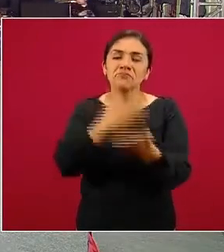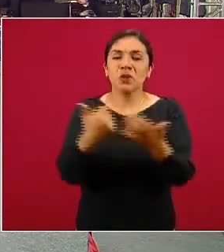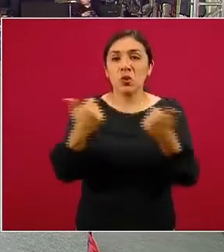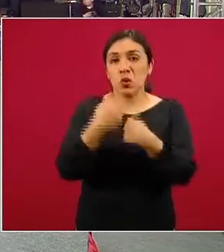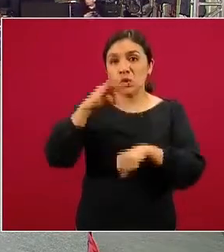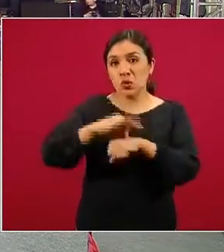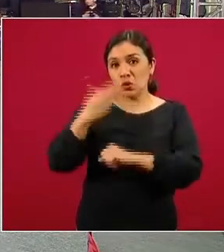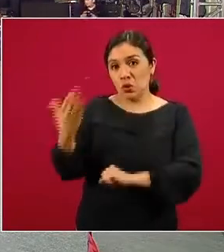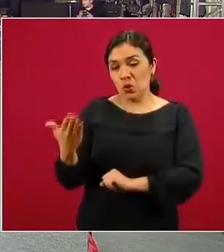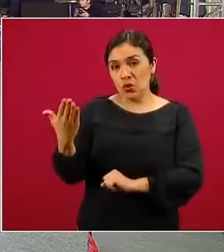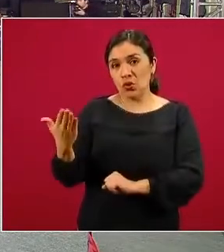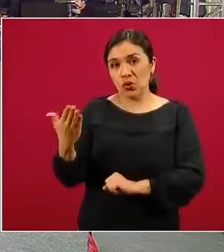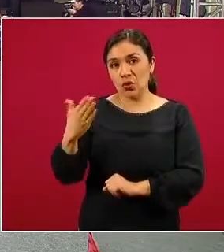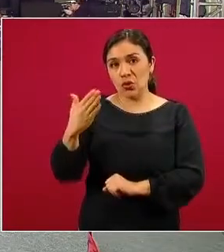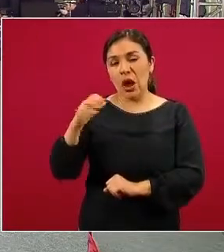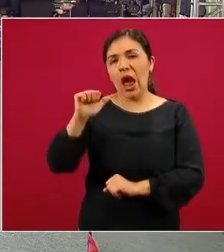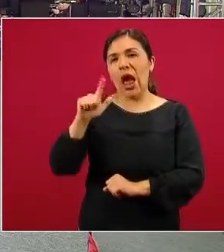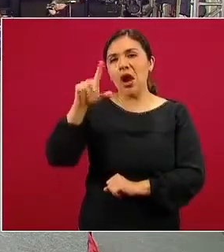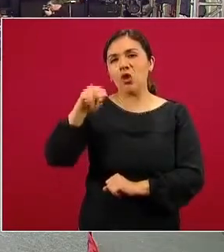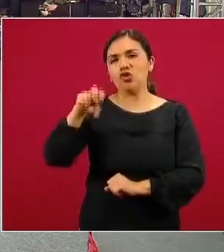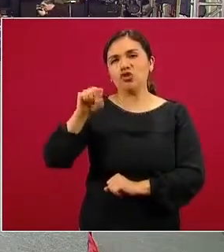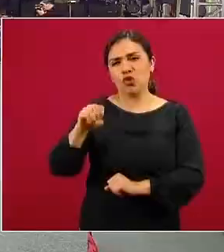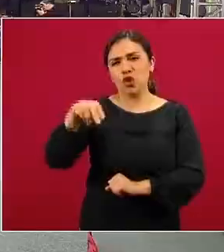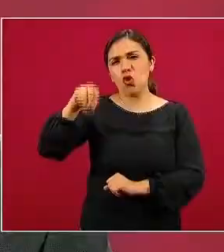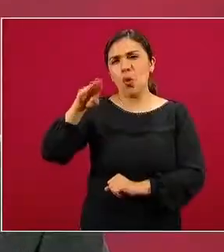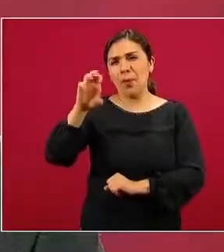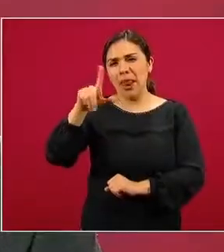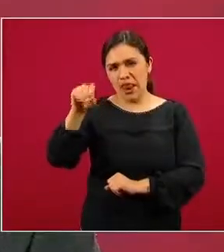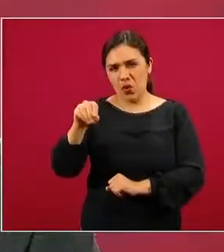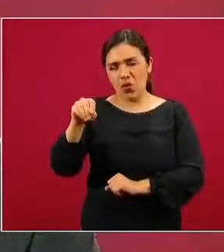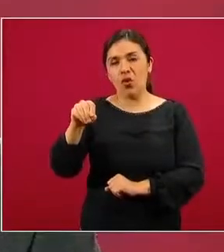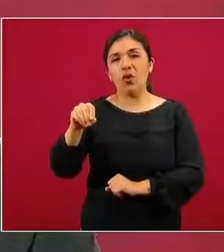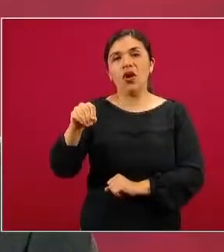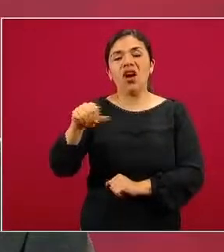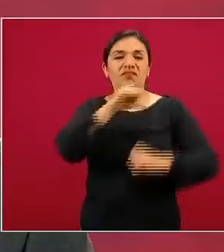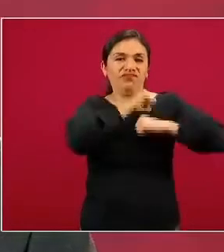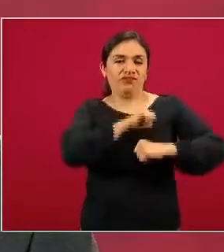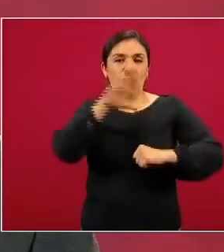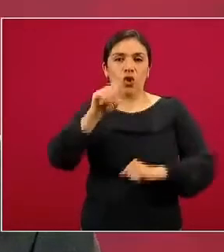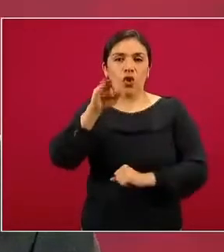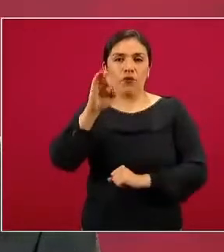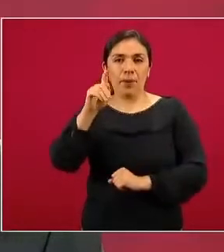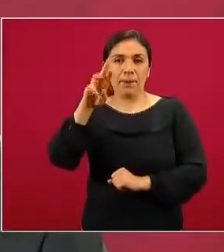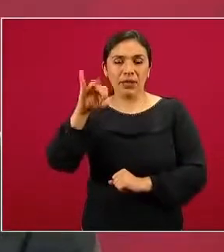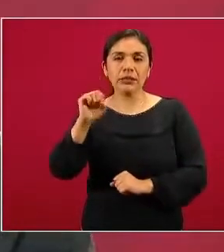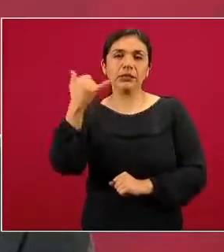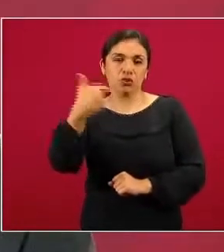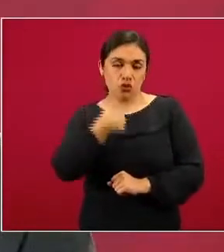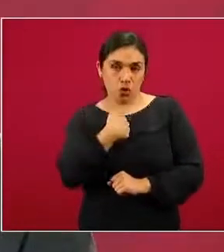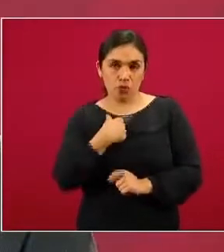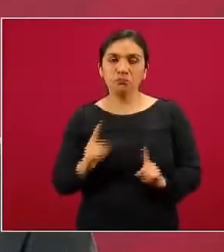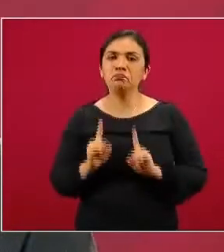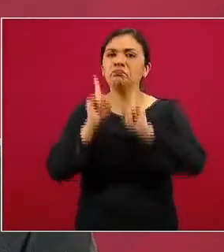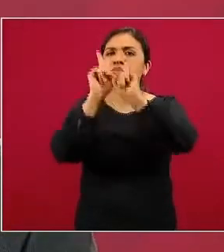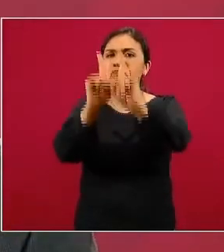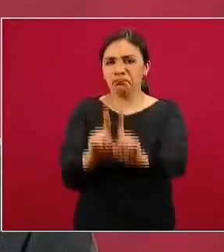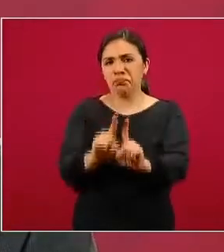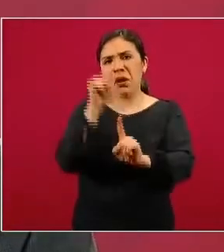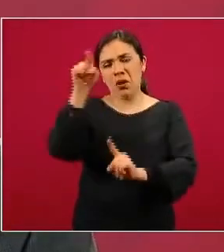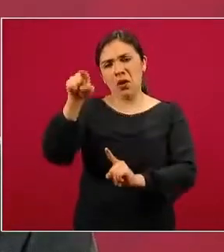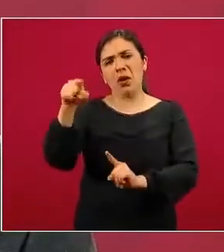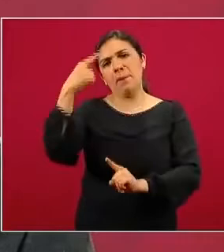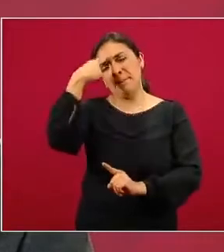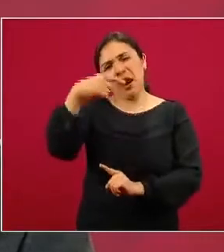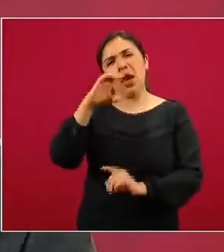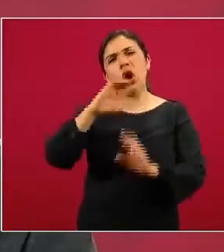doctor José Alonso Novelo Baeza, titular de COFEPRIS, y un servidor, de acudir a la